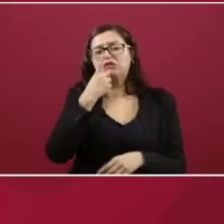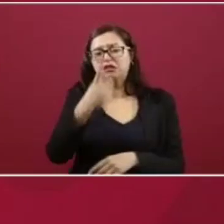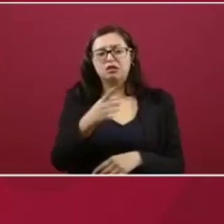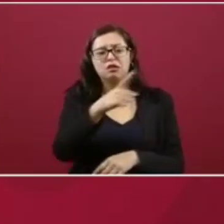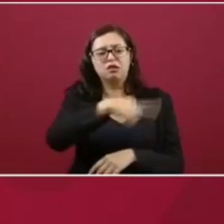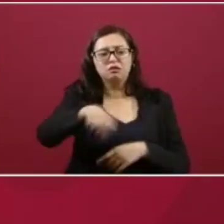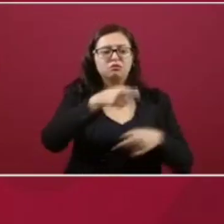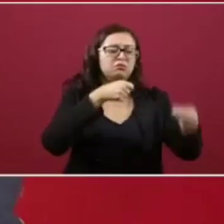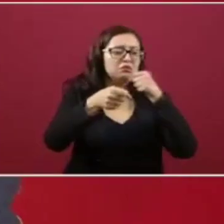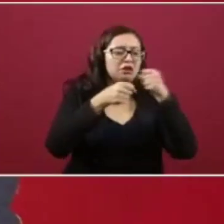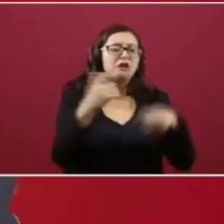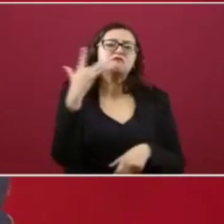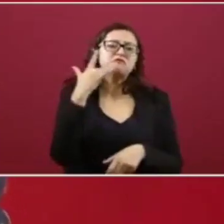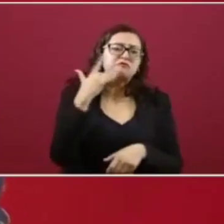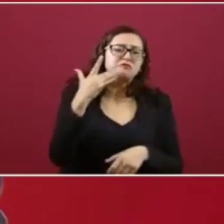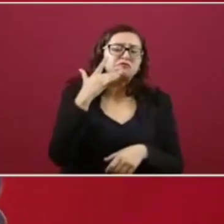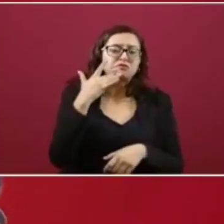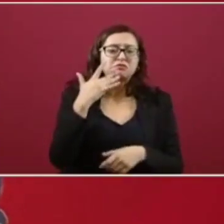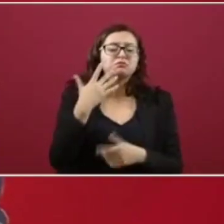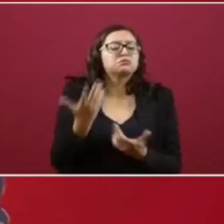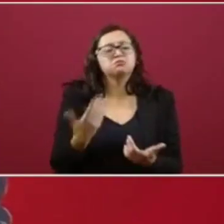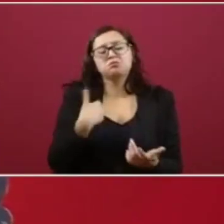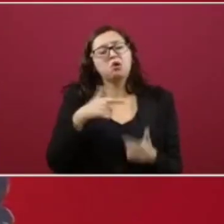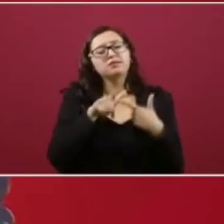y lo voy a seguir haciendo,